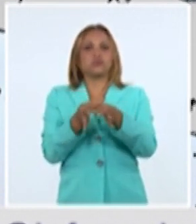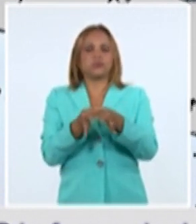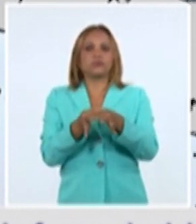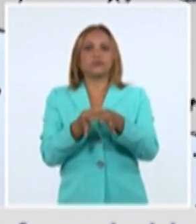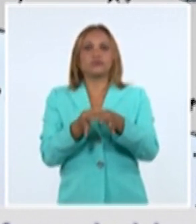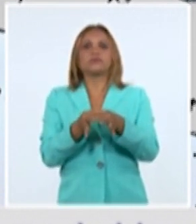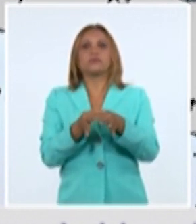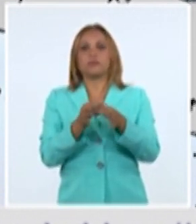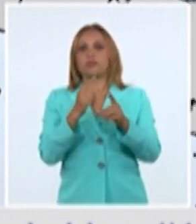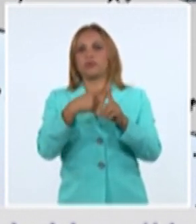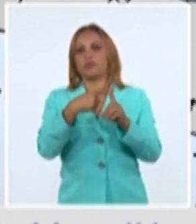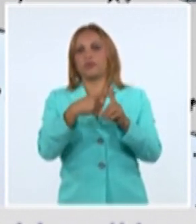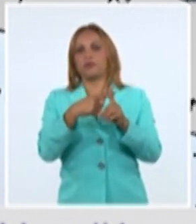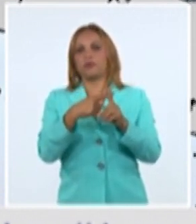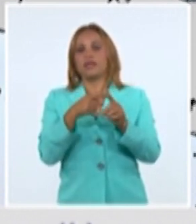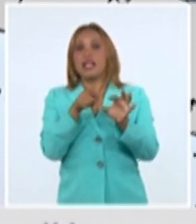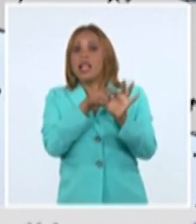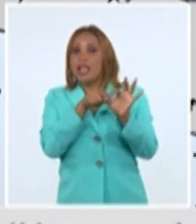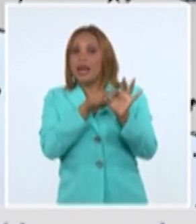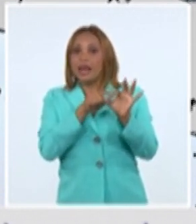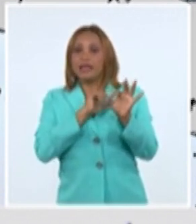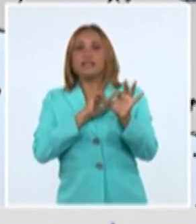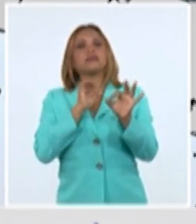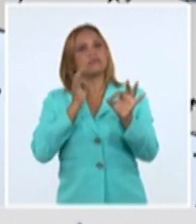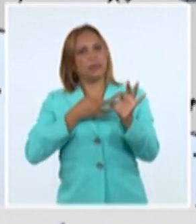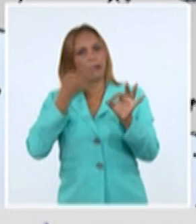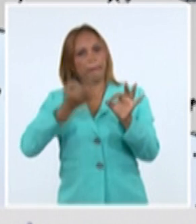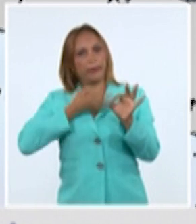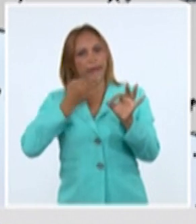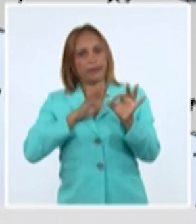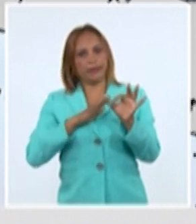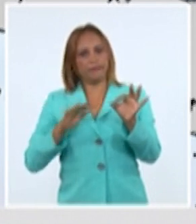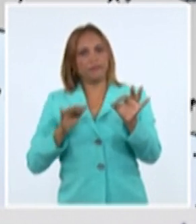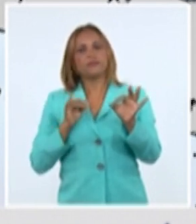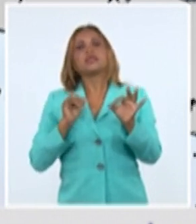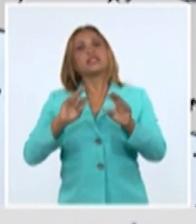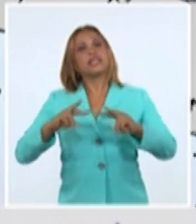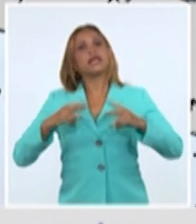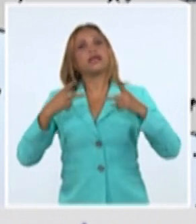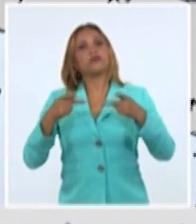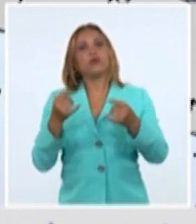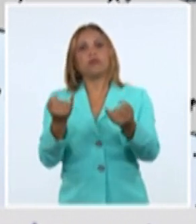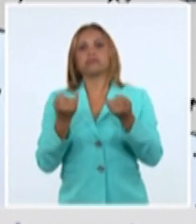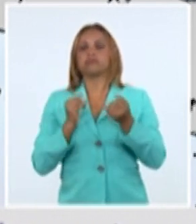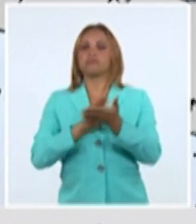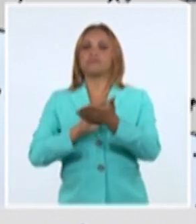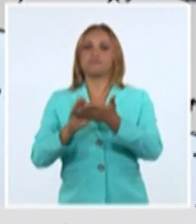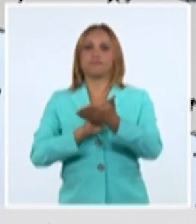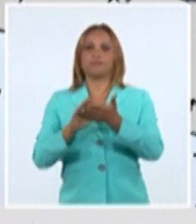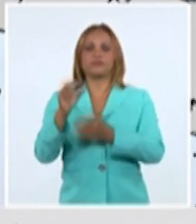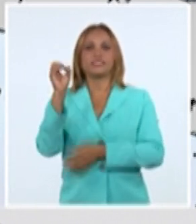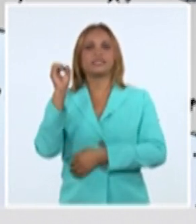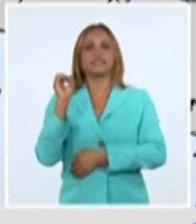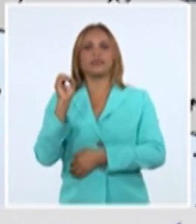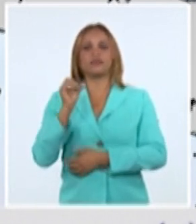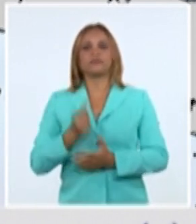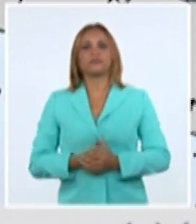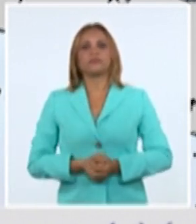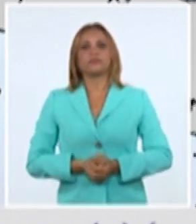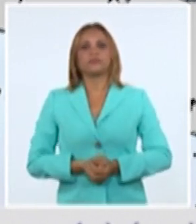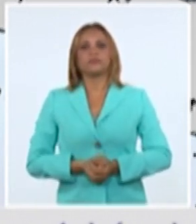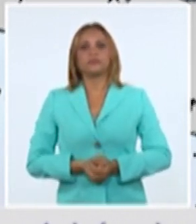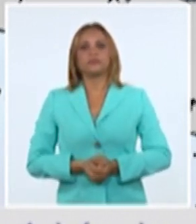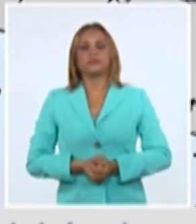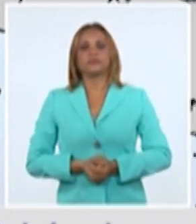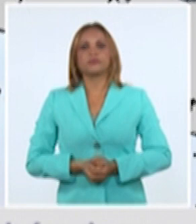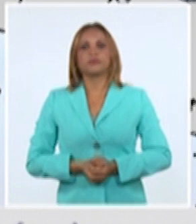El municipio especial Isla de la Juventud, como ya informé, nuevamente sin diagnosticar casos de COVID-19 en el día